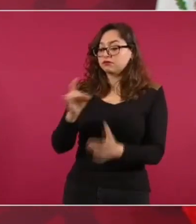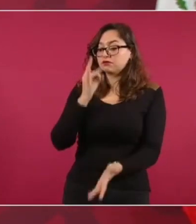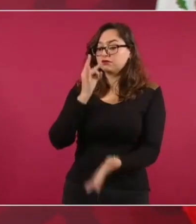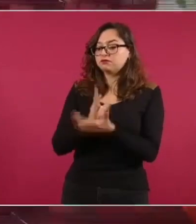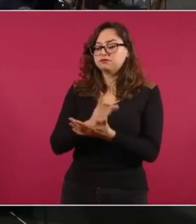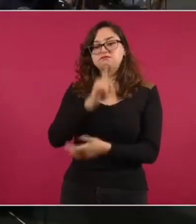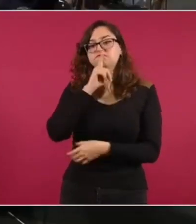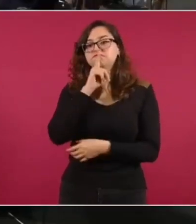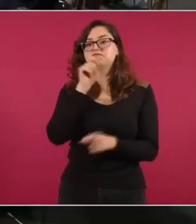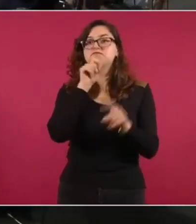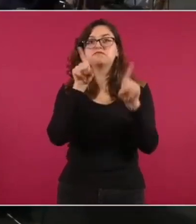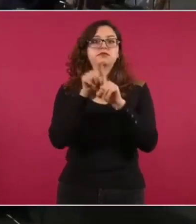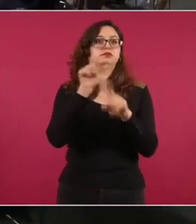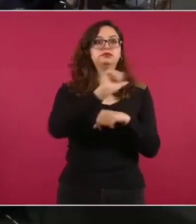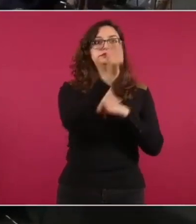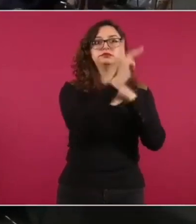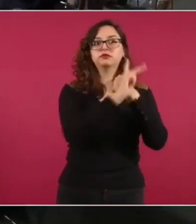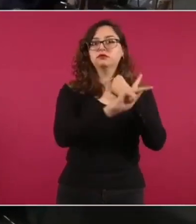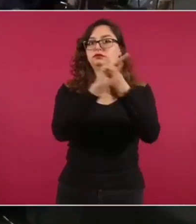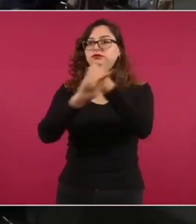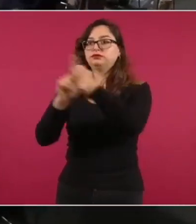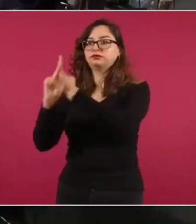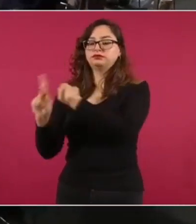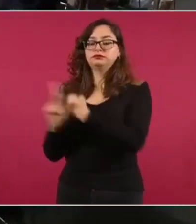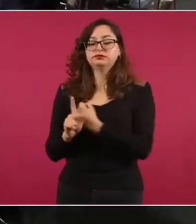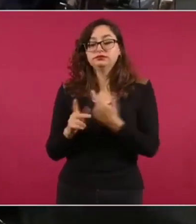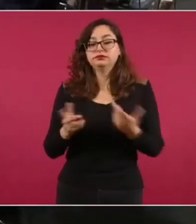Unidos, con todo respeto,